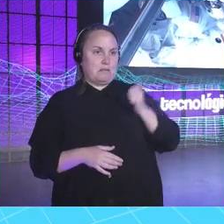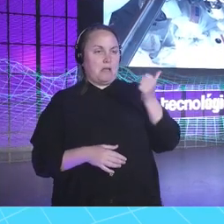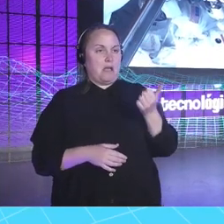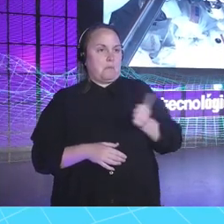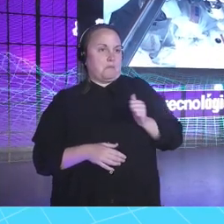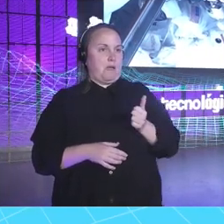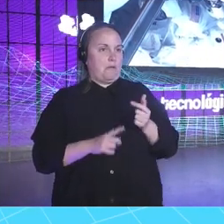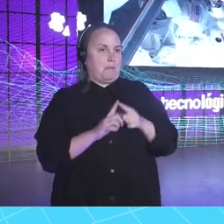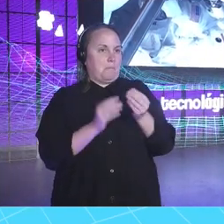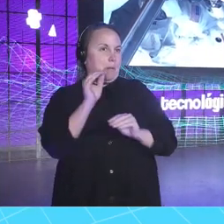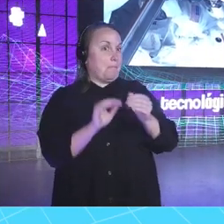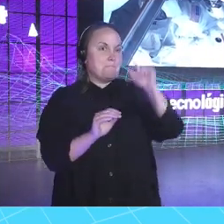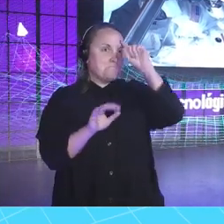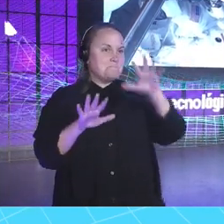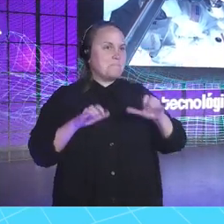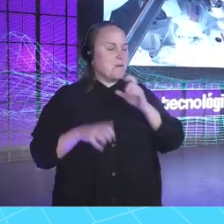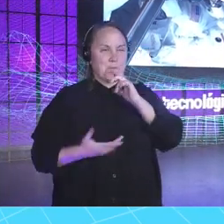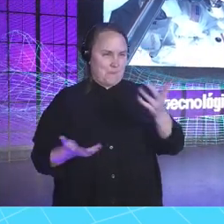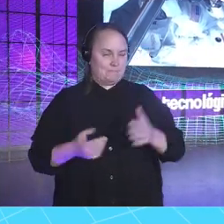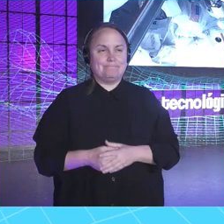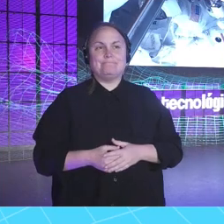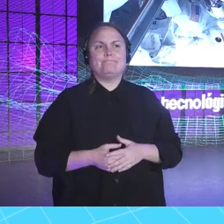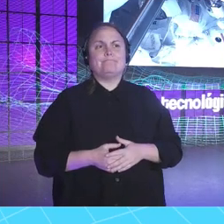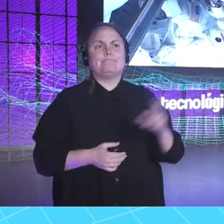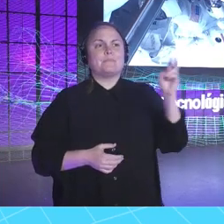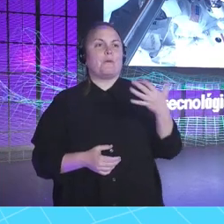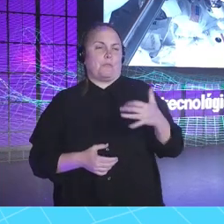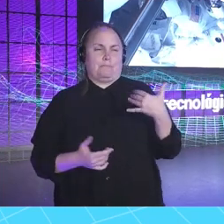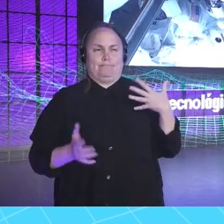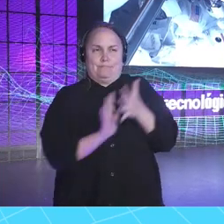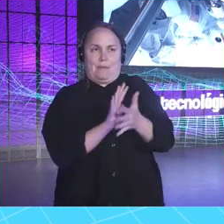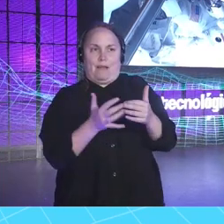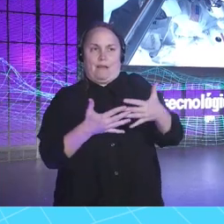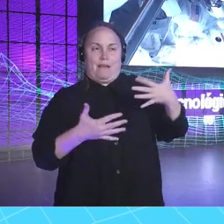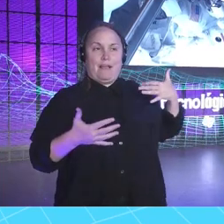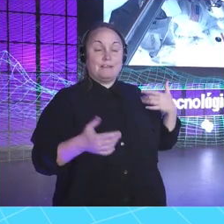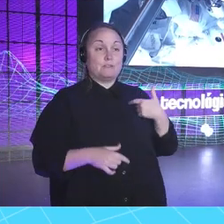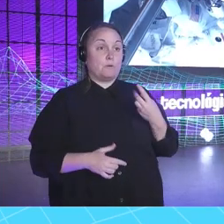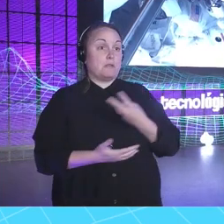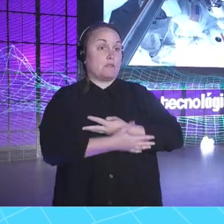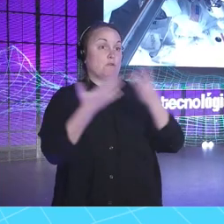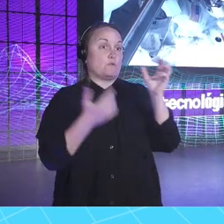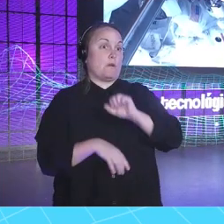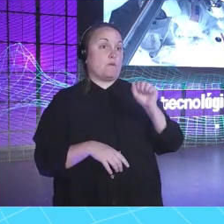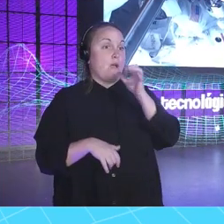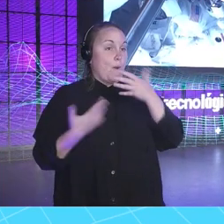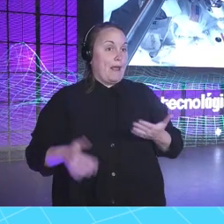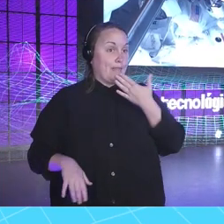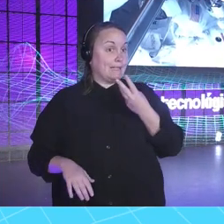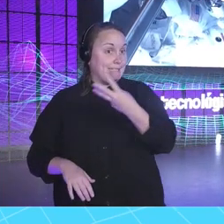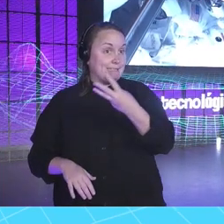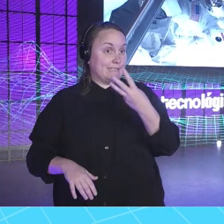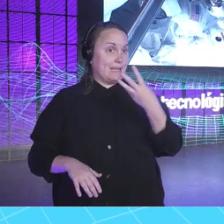para explicar un poco de dónde vengo yo llevo como decía 18 años desde que tenía 18 y tengo 35